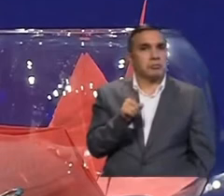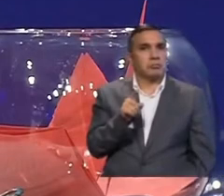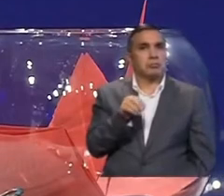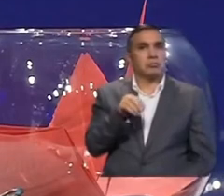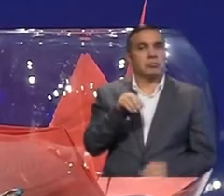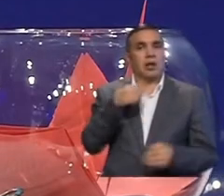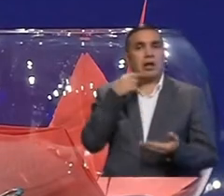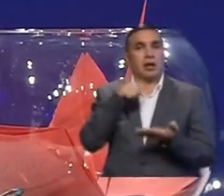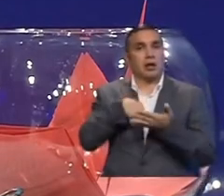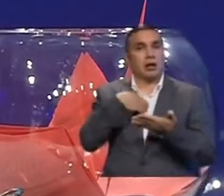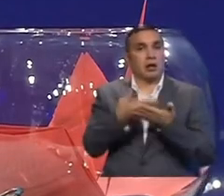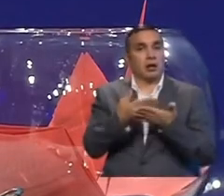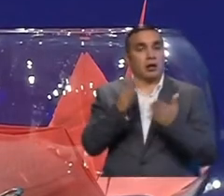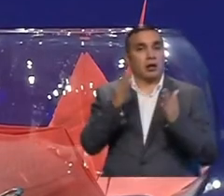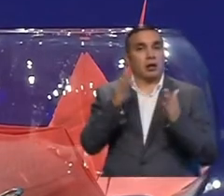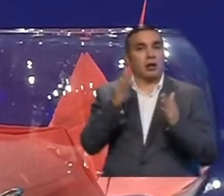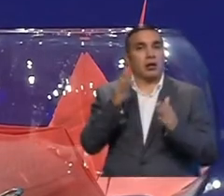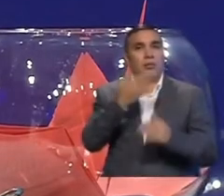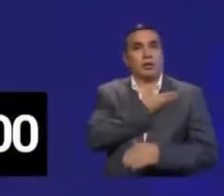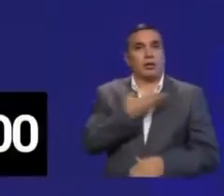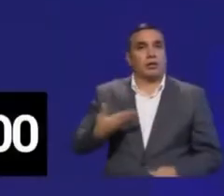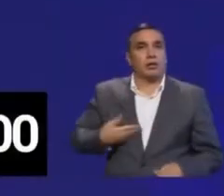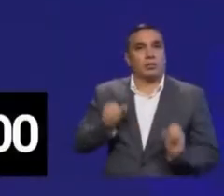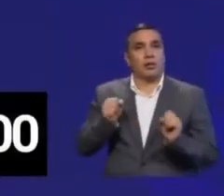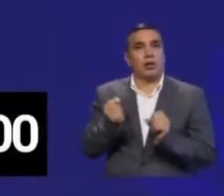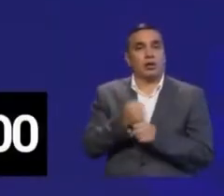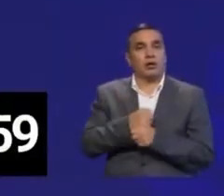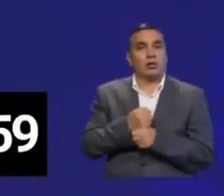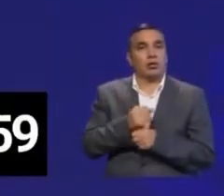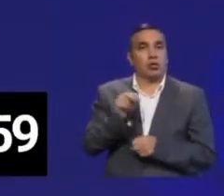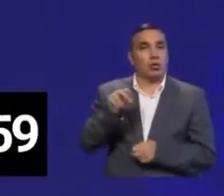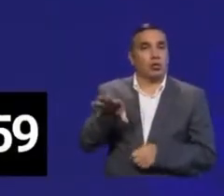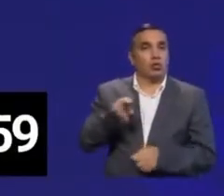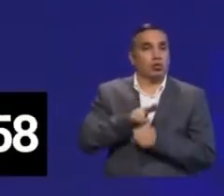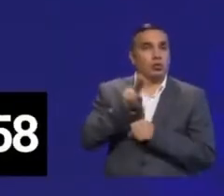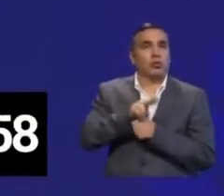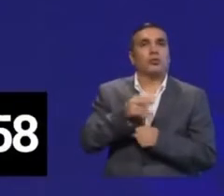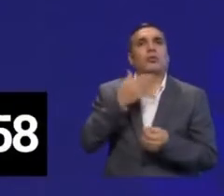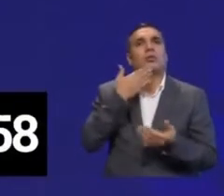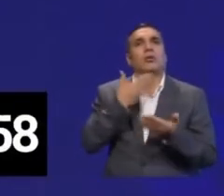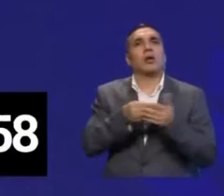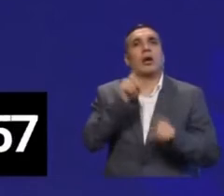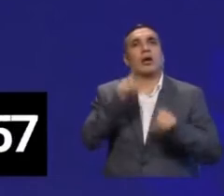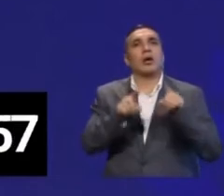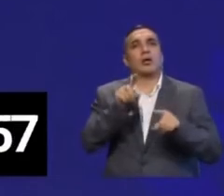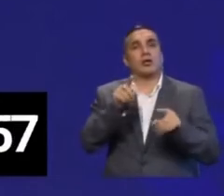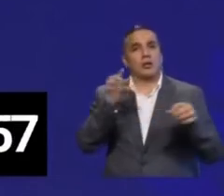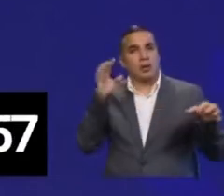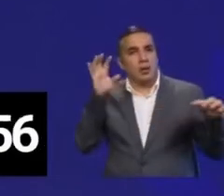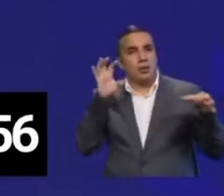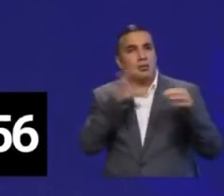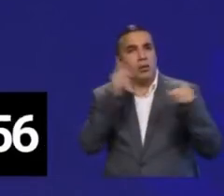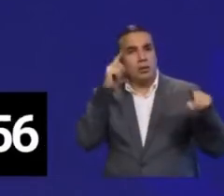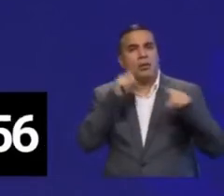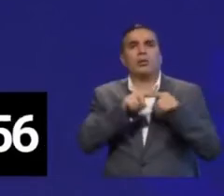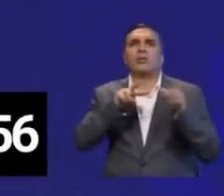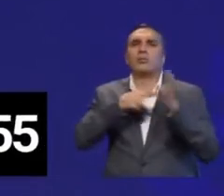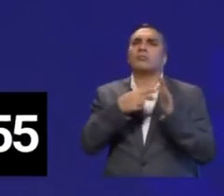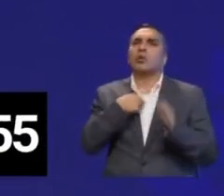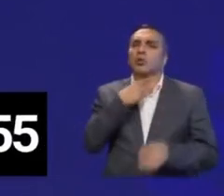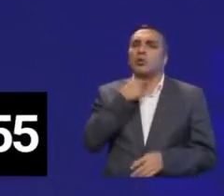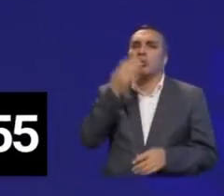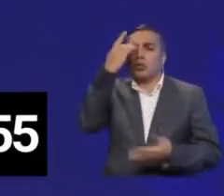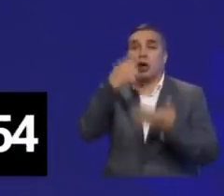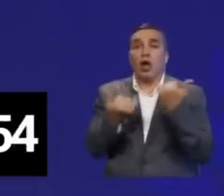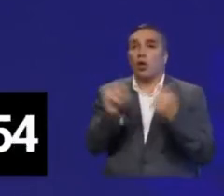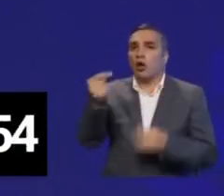de llegar a Carondelet, no incluirlas. Bueno, me encanta que en algunas sí haya coincidencias porque ya es hora que tengamos un